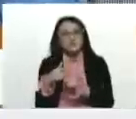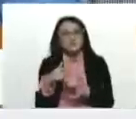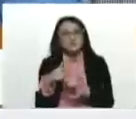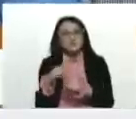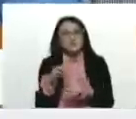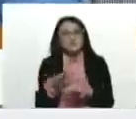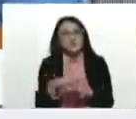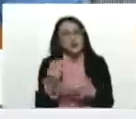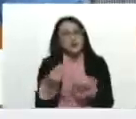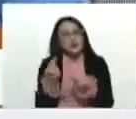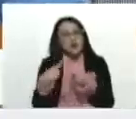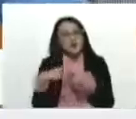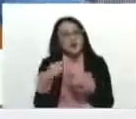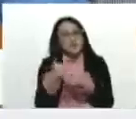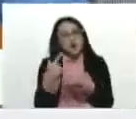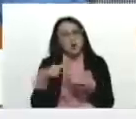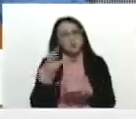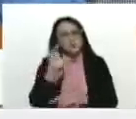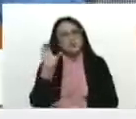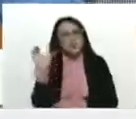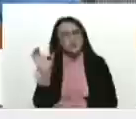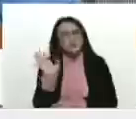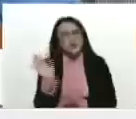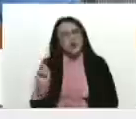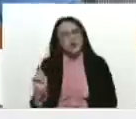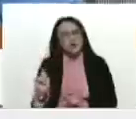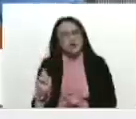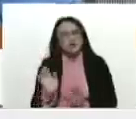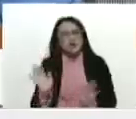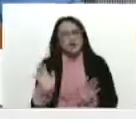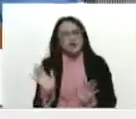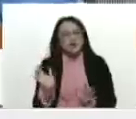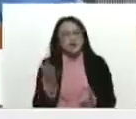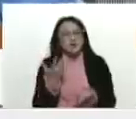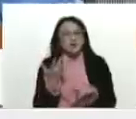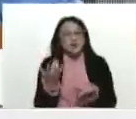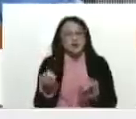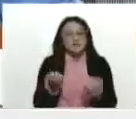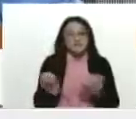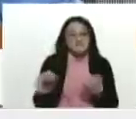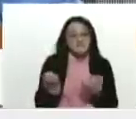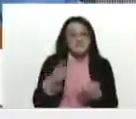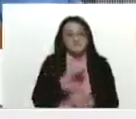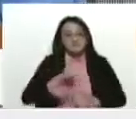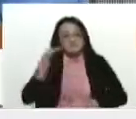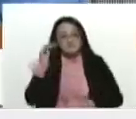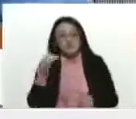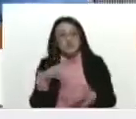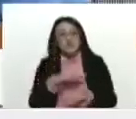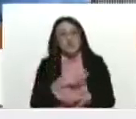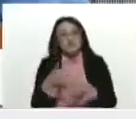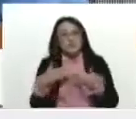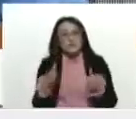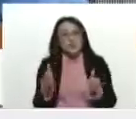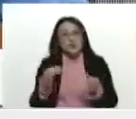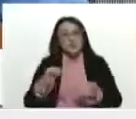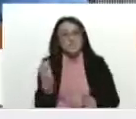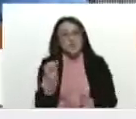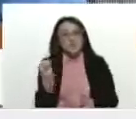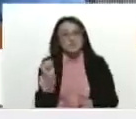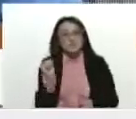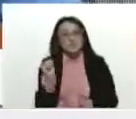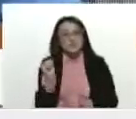Por qué no hacen eso con otros países no lo necesitan si dominan sus fuerzas armadas su policía la fuerza pública de ahí desestabiliza